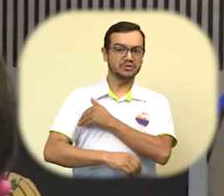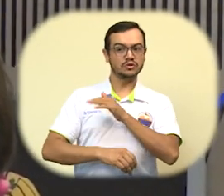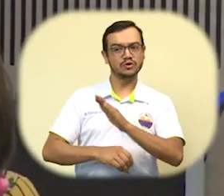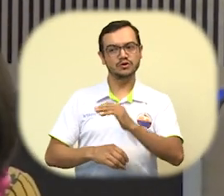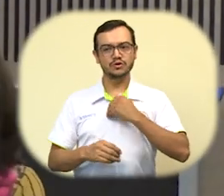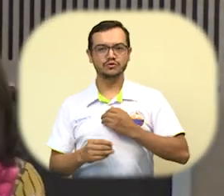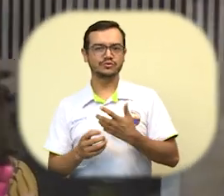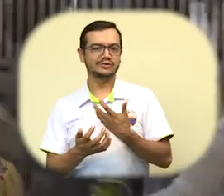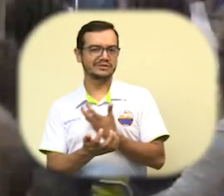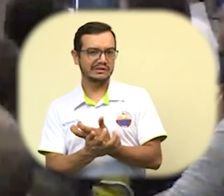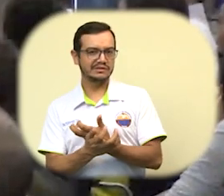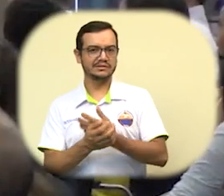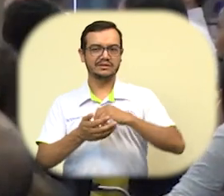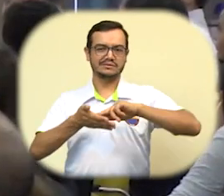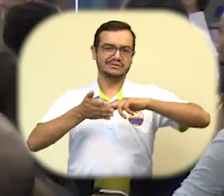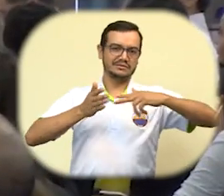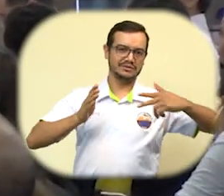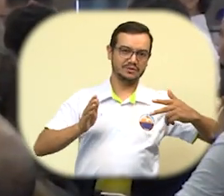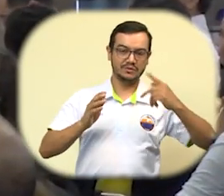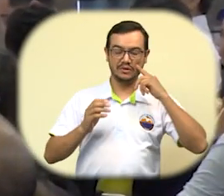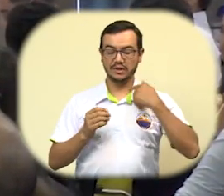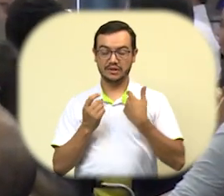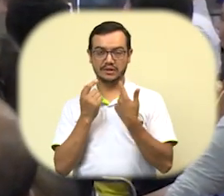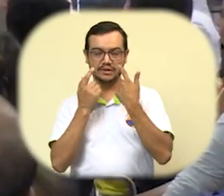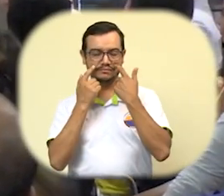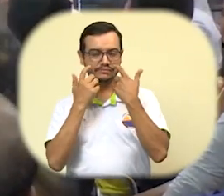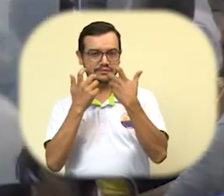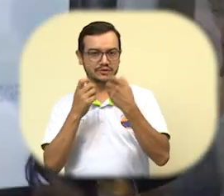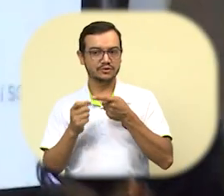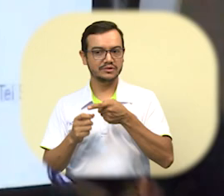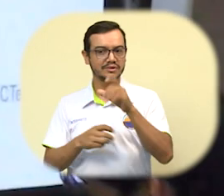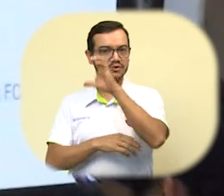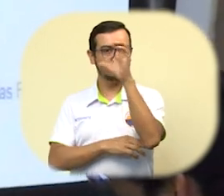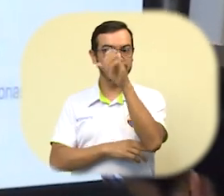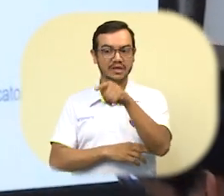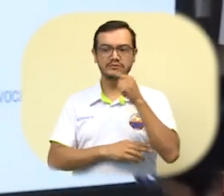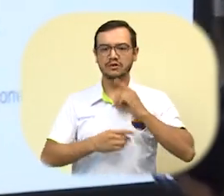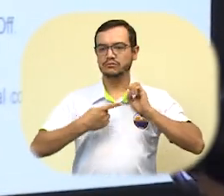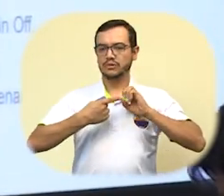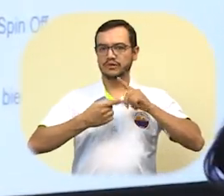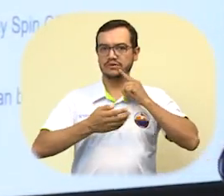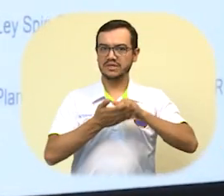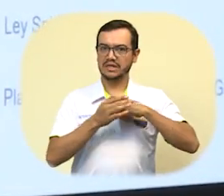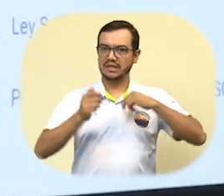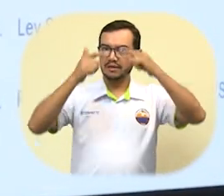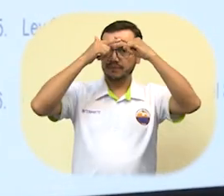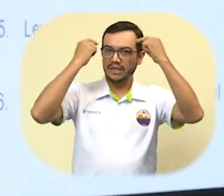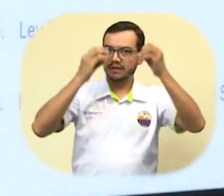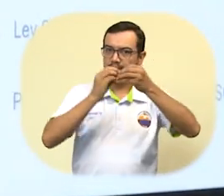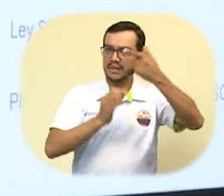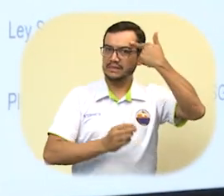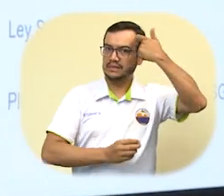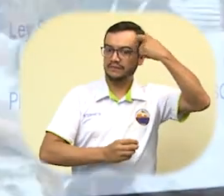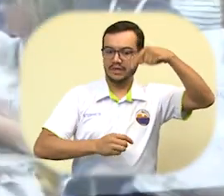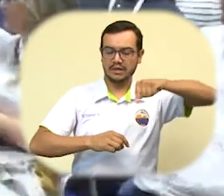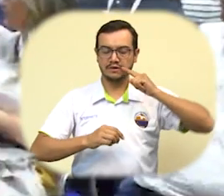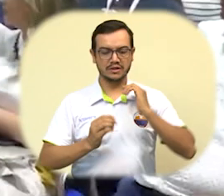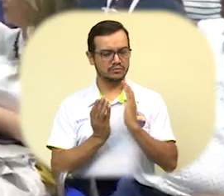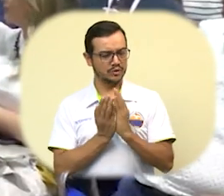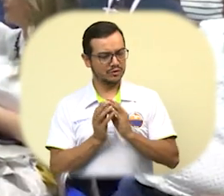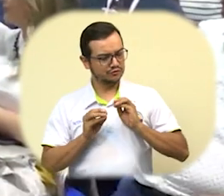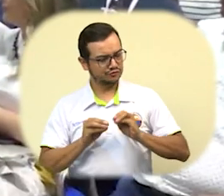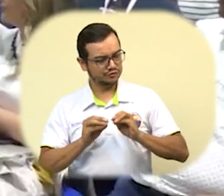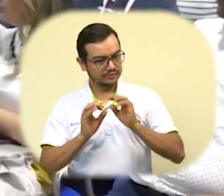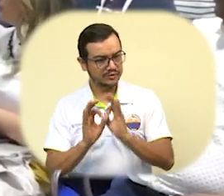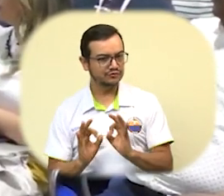Ciencia, Tecnología e Innovación de Colombia, quien lideró la conferencia titulada Desafíos y Metas para la Formación de